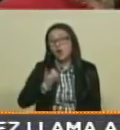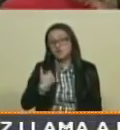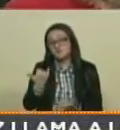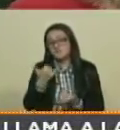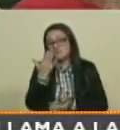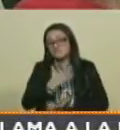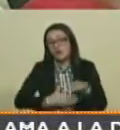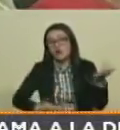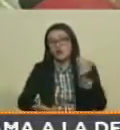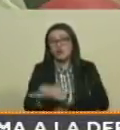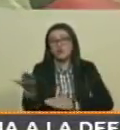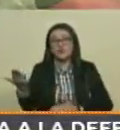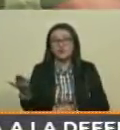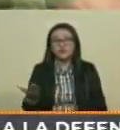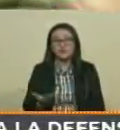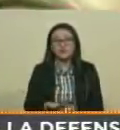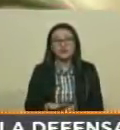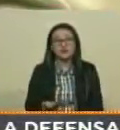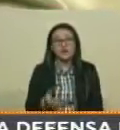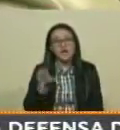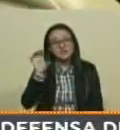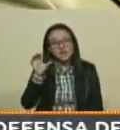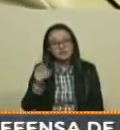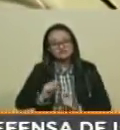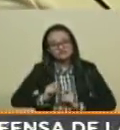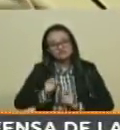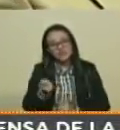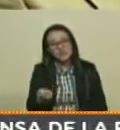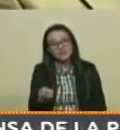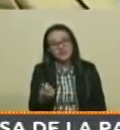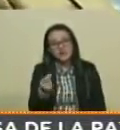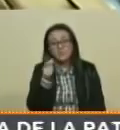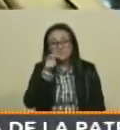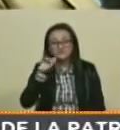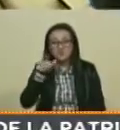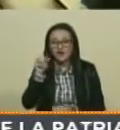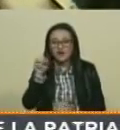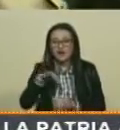venía, le daba el dinero para que los ahorristas